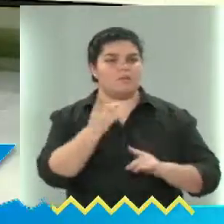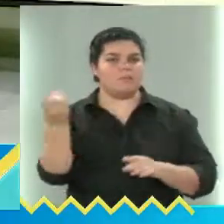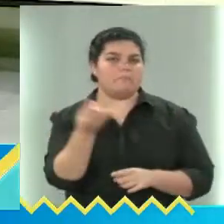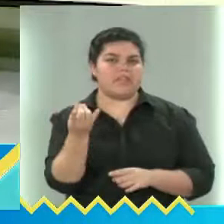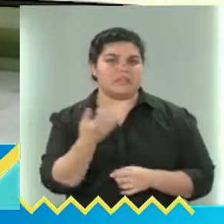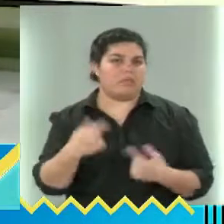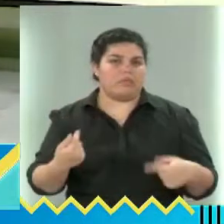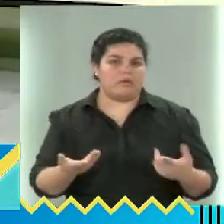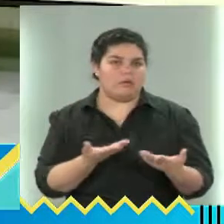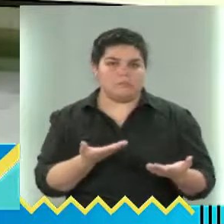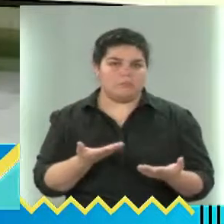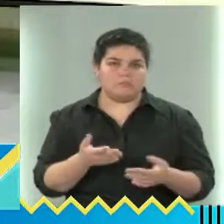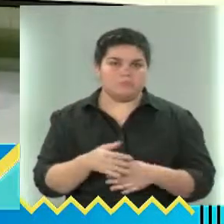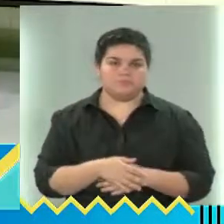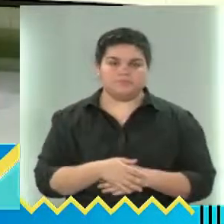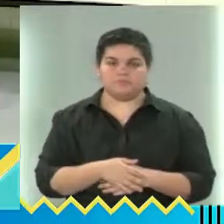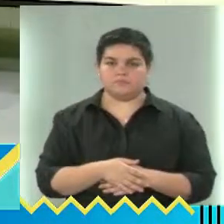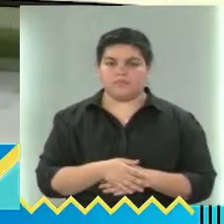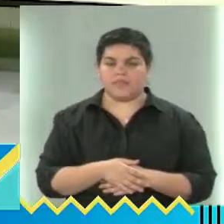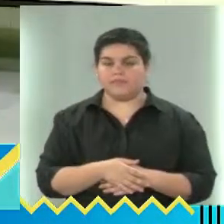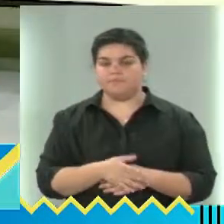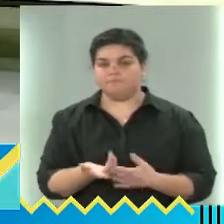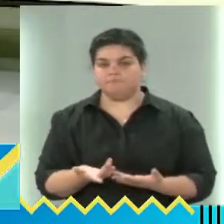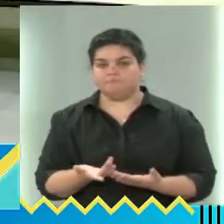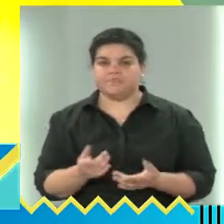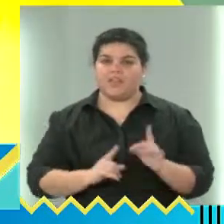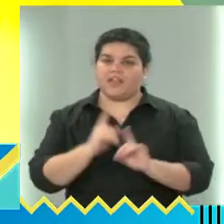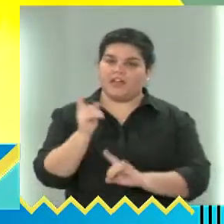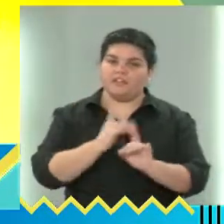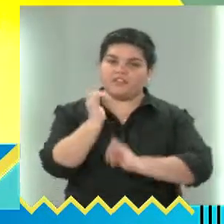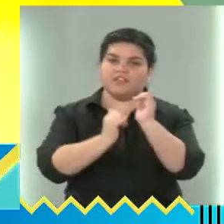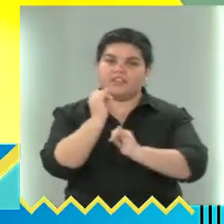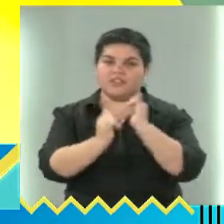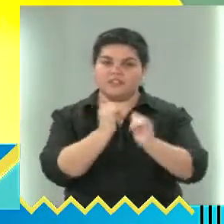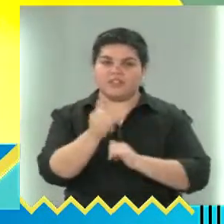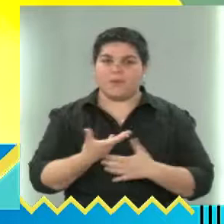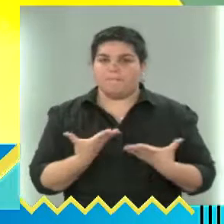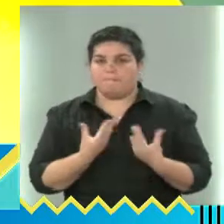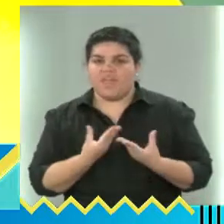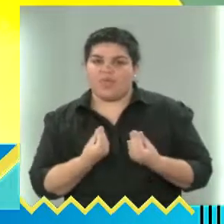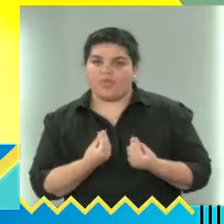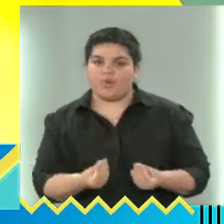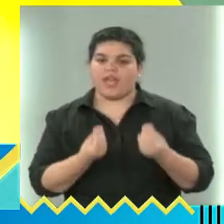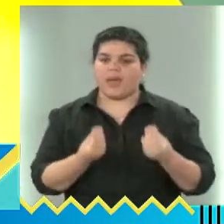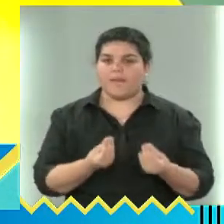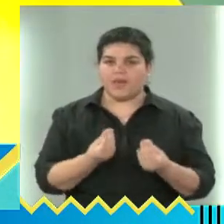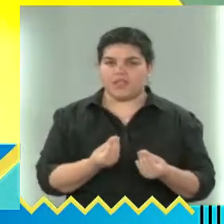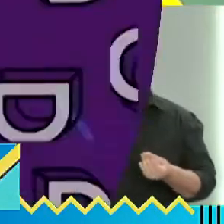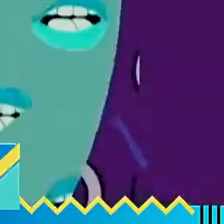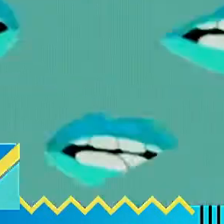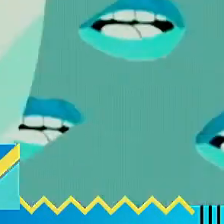hablan? Por ahí el tema de qué va a pasar o el miedo que tienen en qué va a pasar en el proceso de la